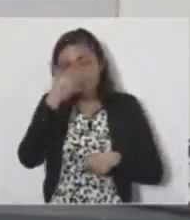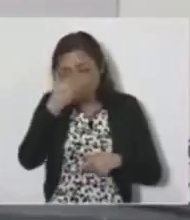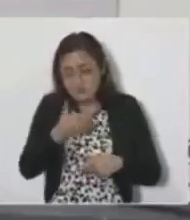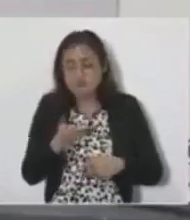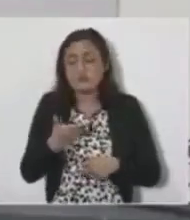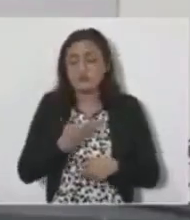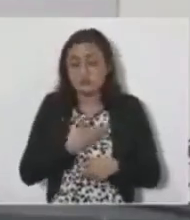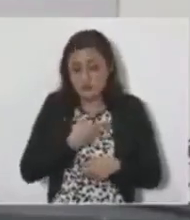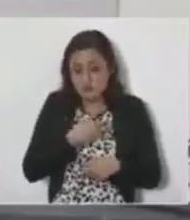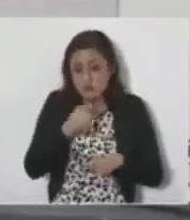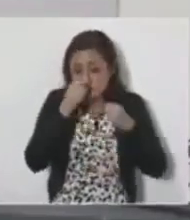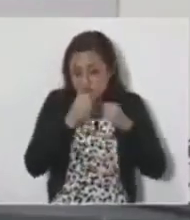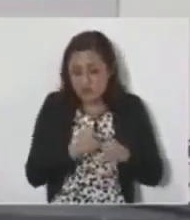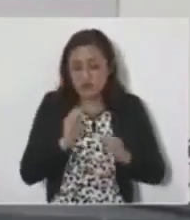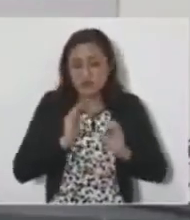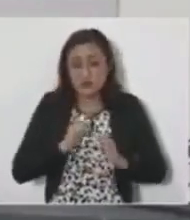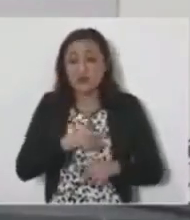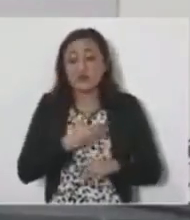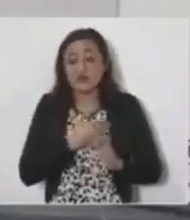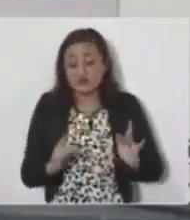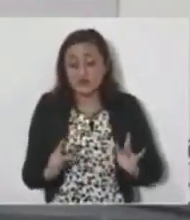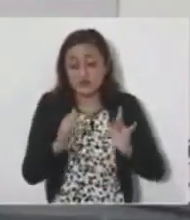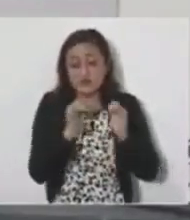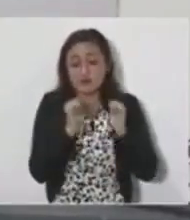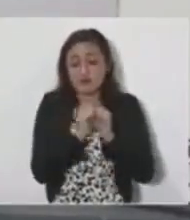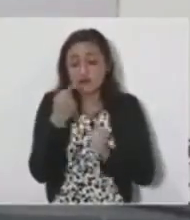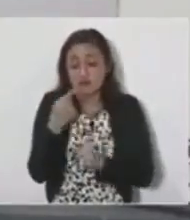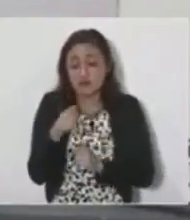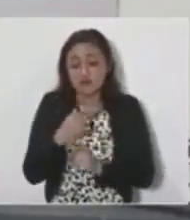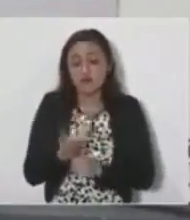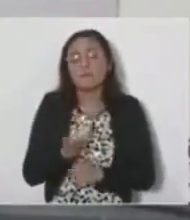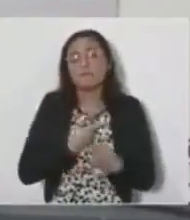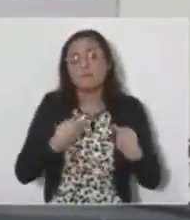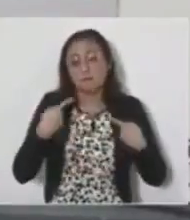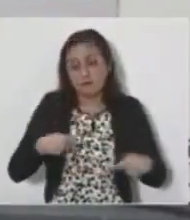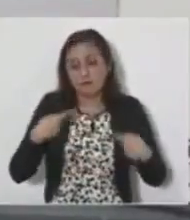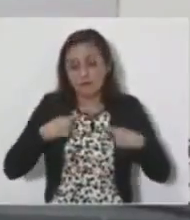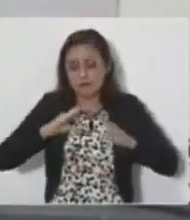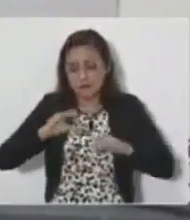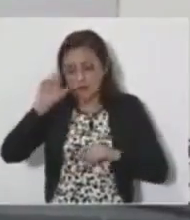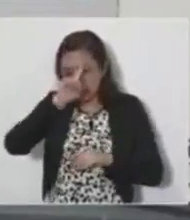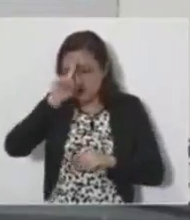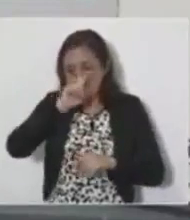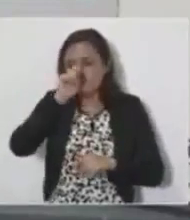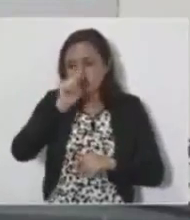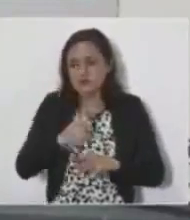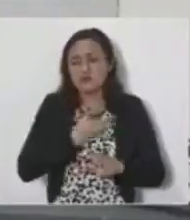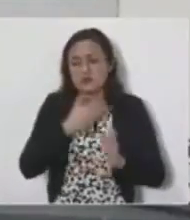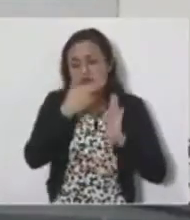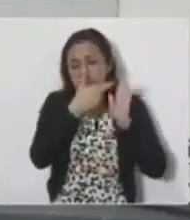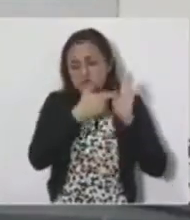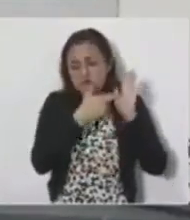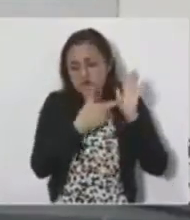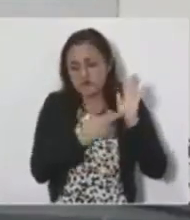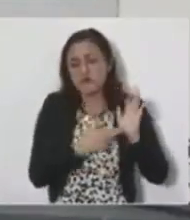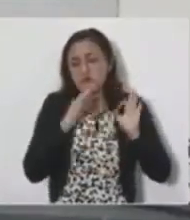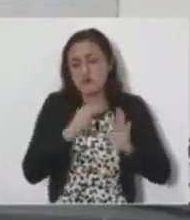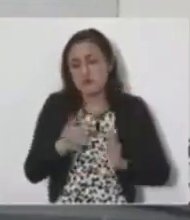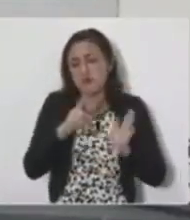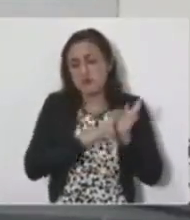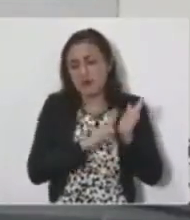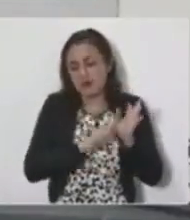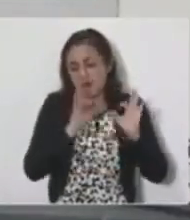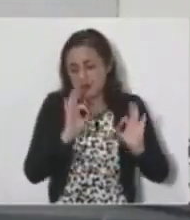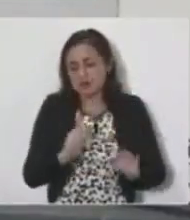certeza de que quien está actuando y teniendo contacto directamente con ellos son personas que saben y conocen los rubros que se deben de verificar y validar